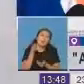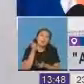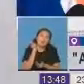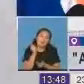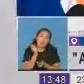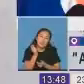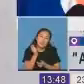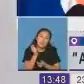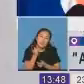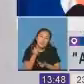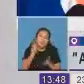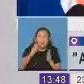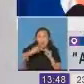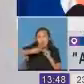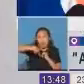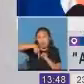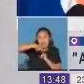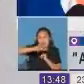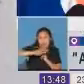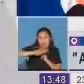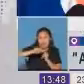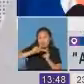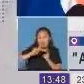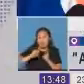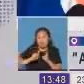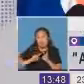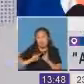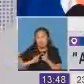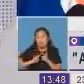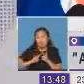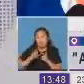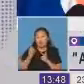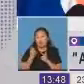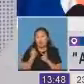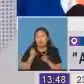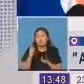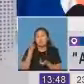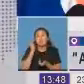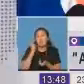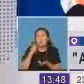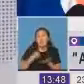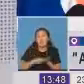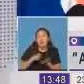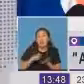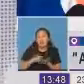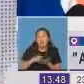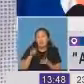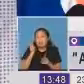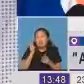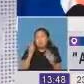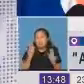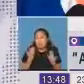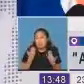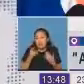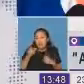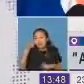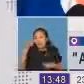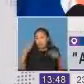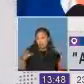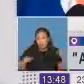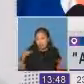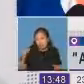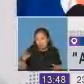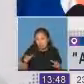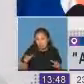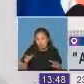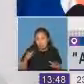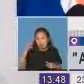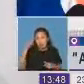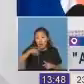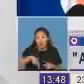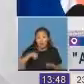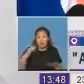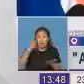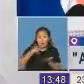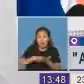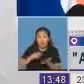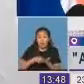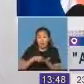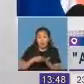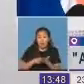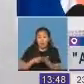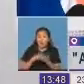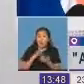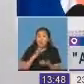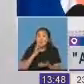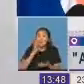con inflación o los terminaba pagando alguien, que creo que son los usuarios finales. Ahora estamos pagando el